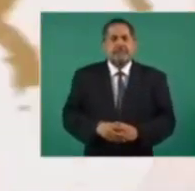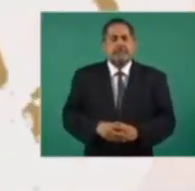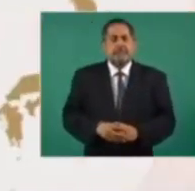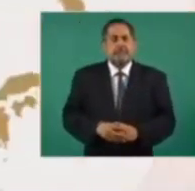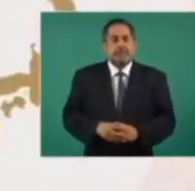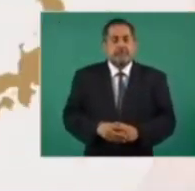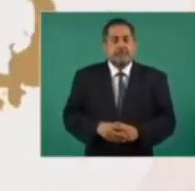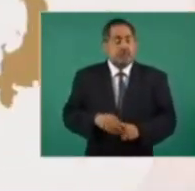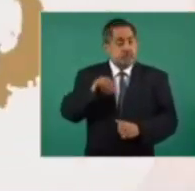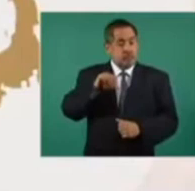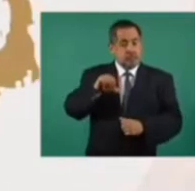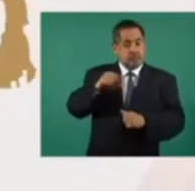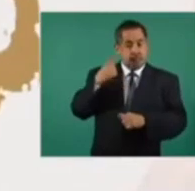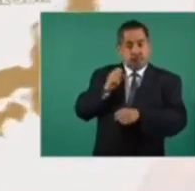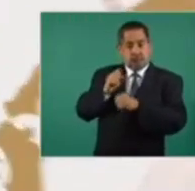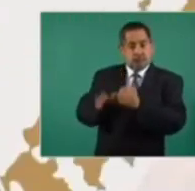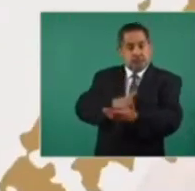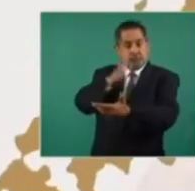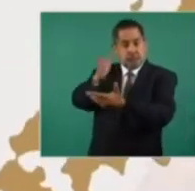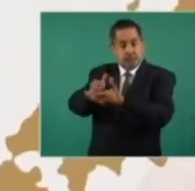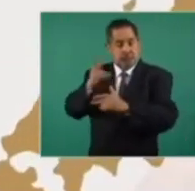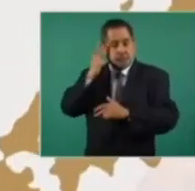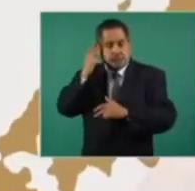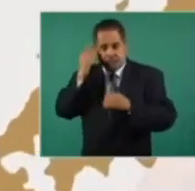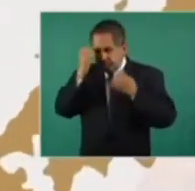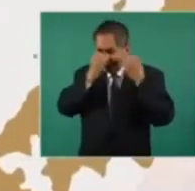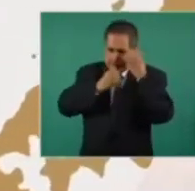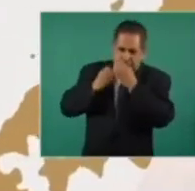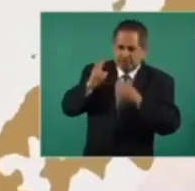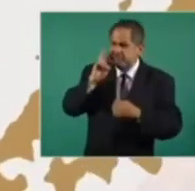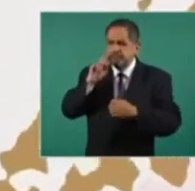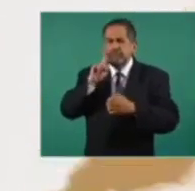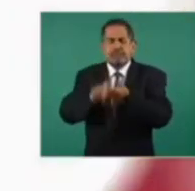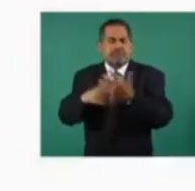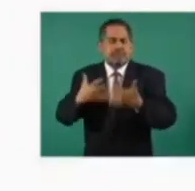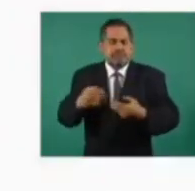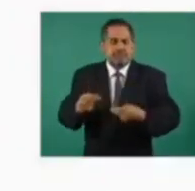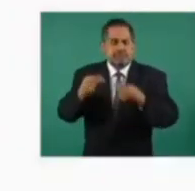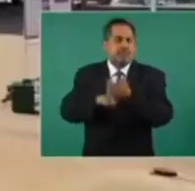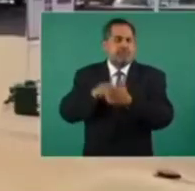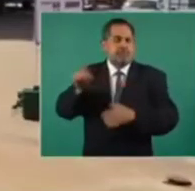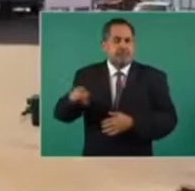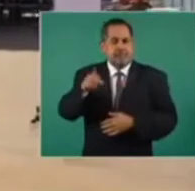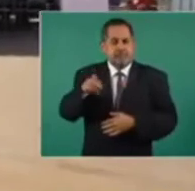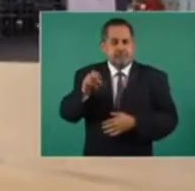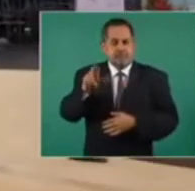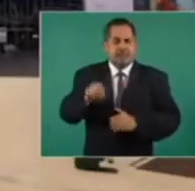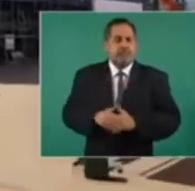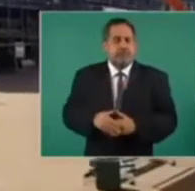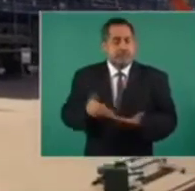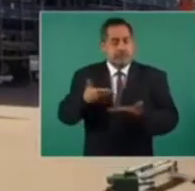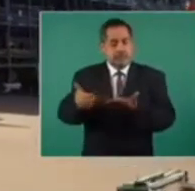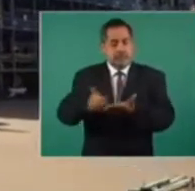de supervisión a los talleres donde se fabrican algunos módulos de las plantas de proceso y equipos críticos en Corea del Sur. Estamos en